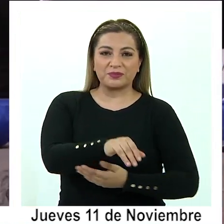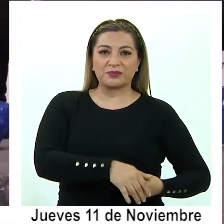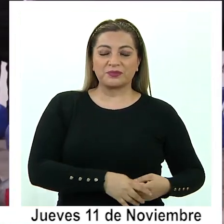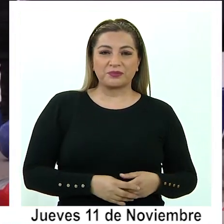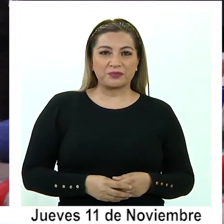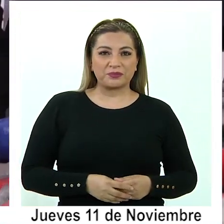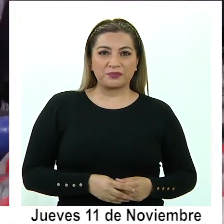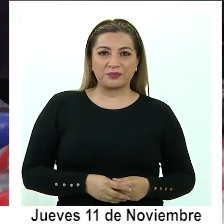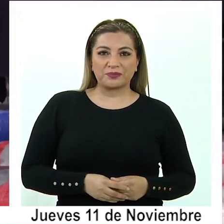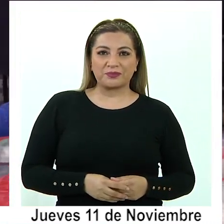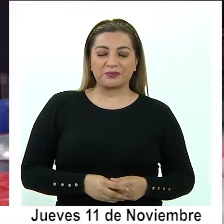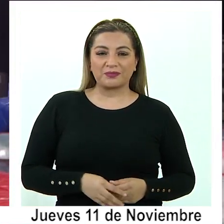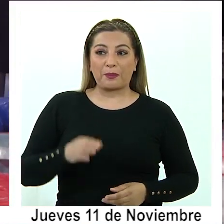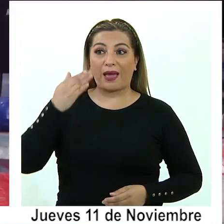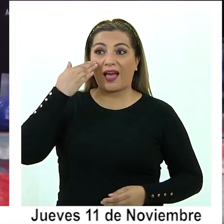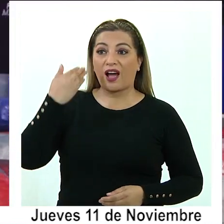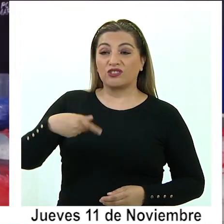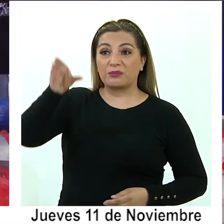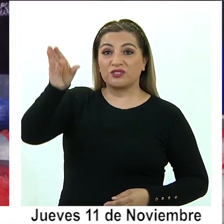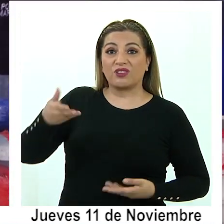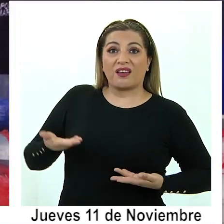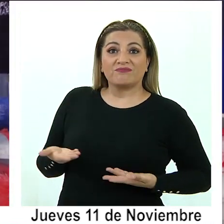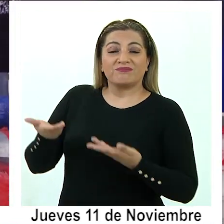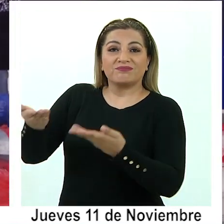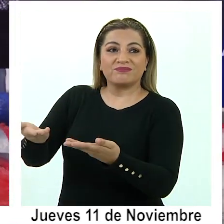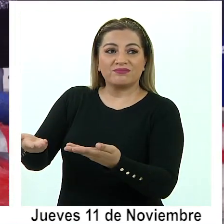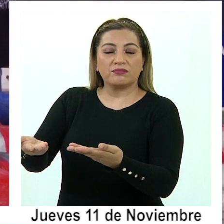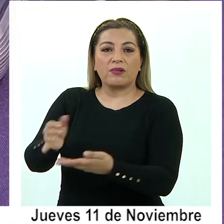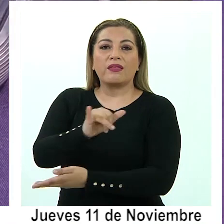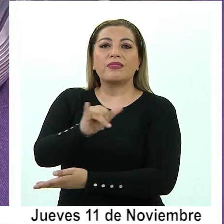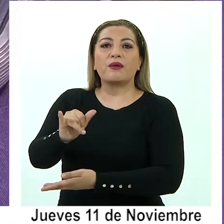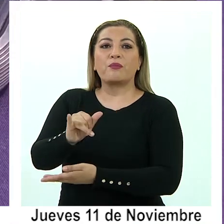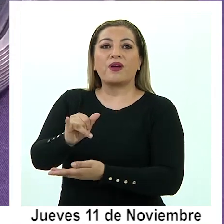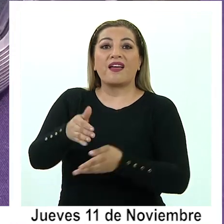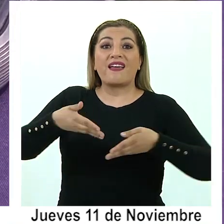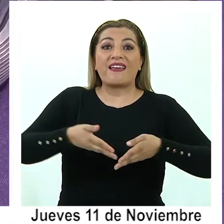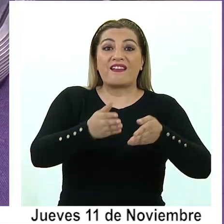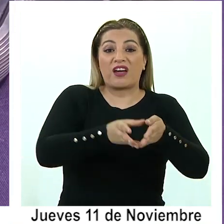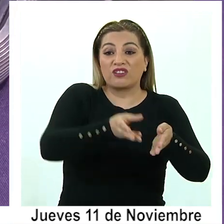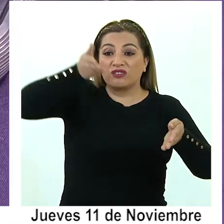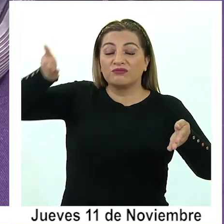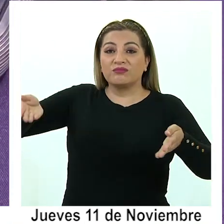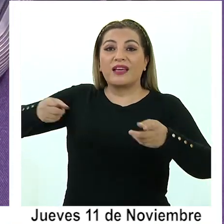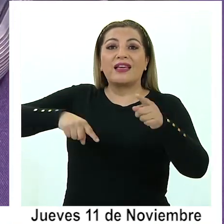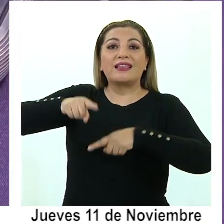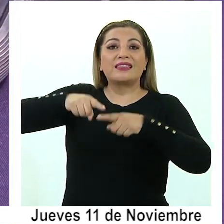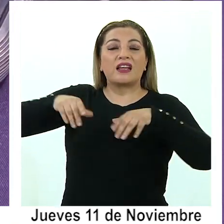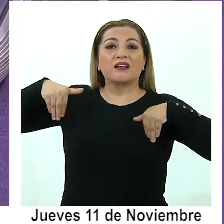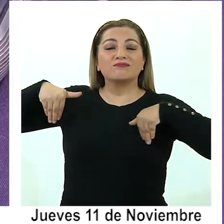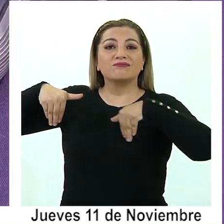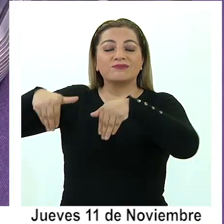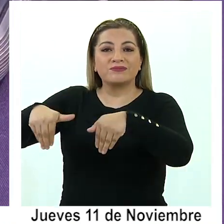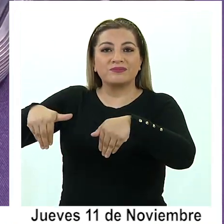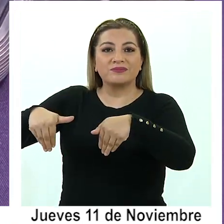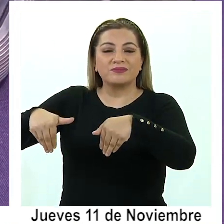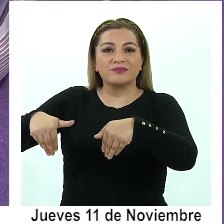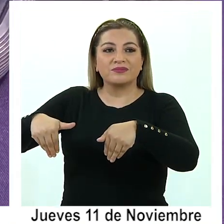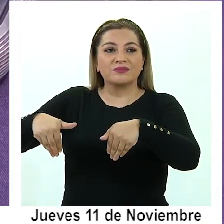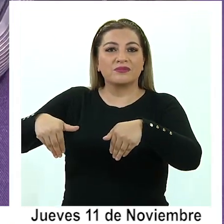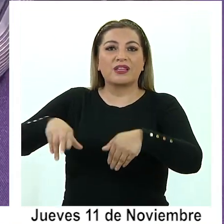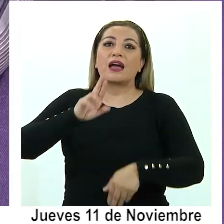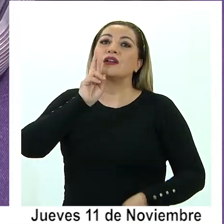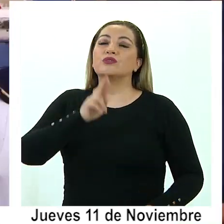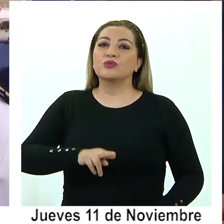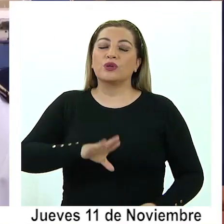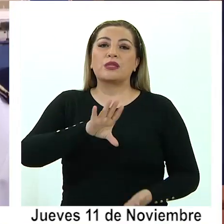a entregar, digamos, para los objetos de ser desembarcada y luego por tierra llevarla hacia el sur del país, específicamente a la